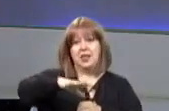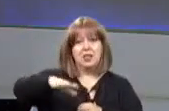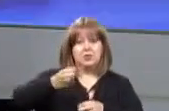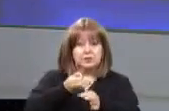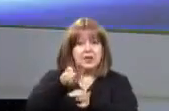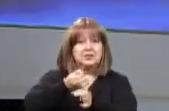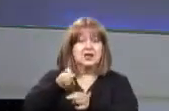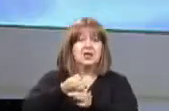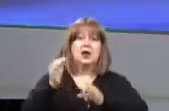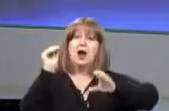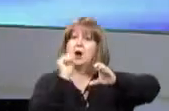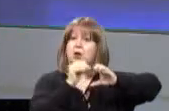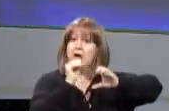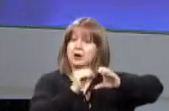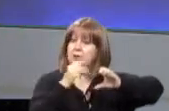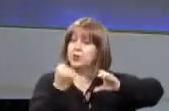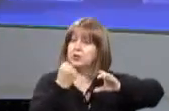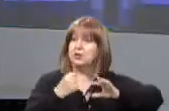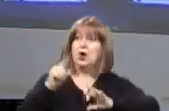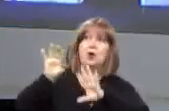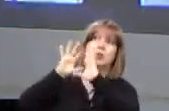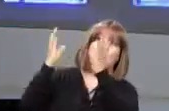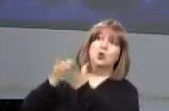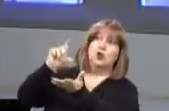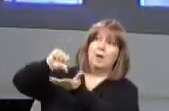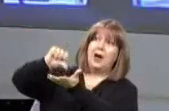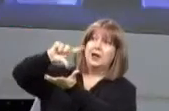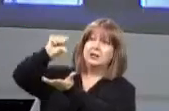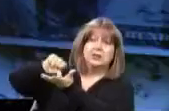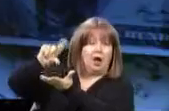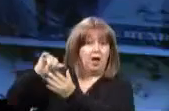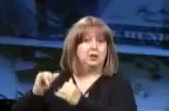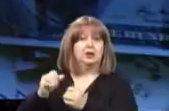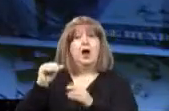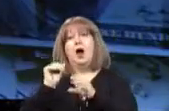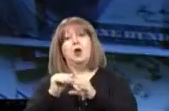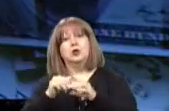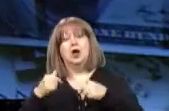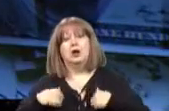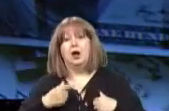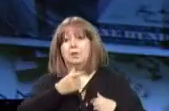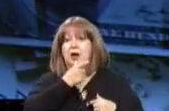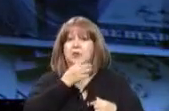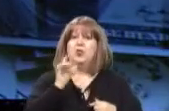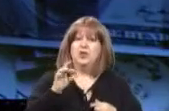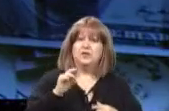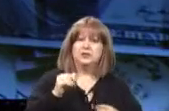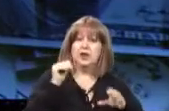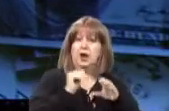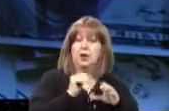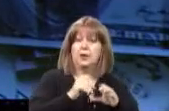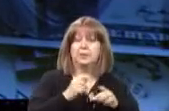a crear esa cultura del ahorro uh-huh. que en otros países existe y que acá como vivimos por ahí el día a día nos hace después depender